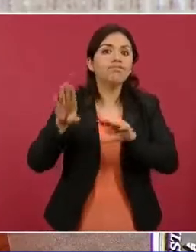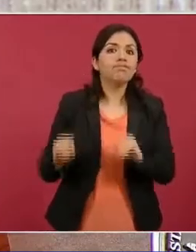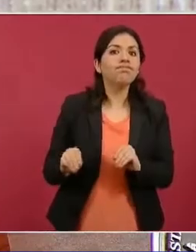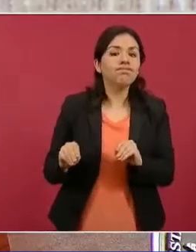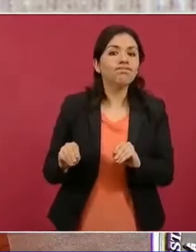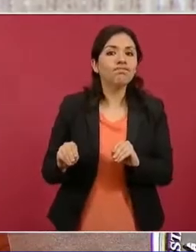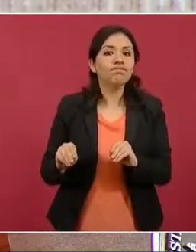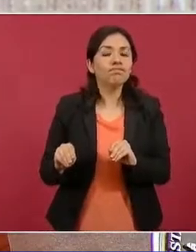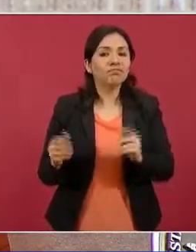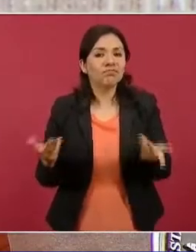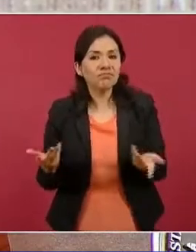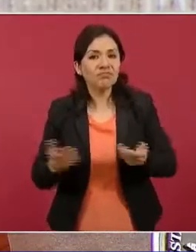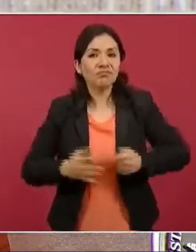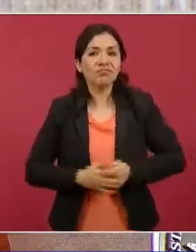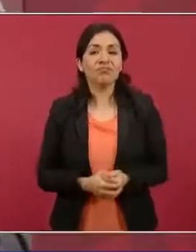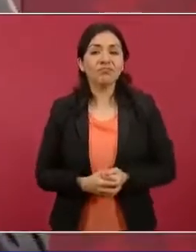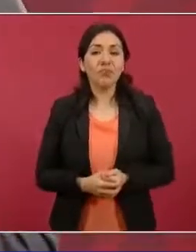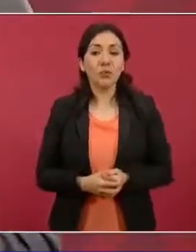Incluso